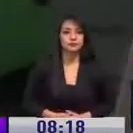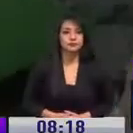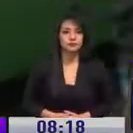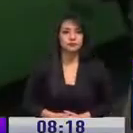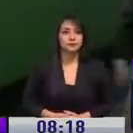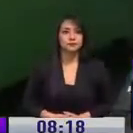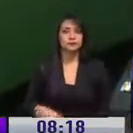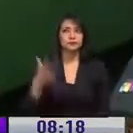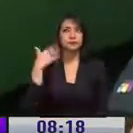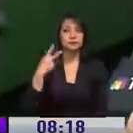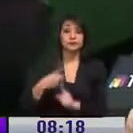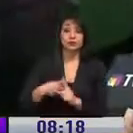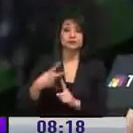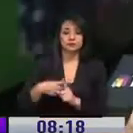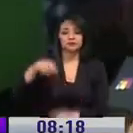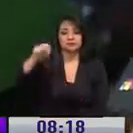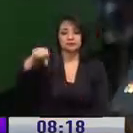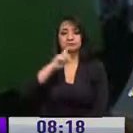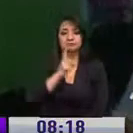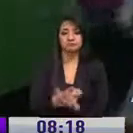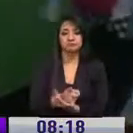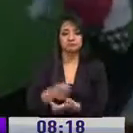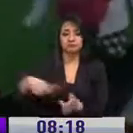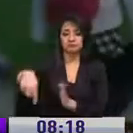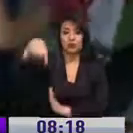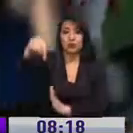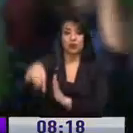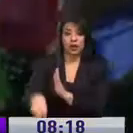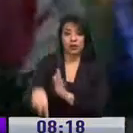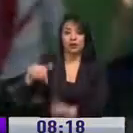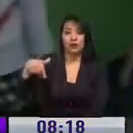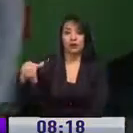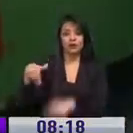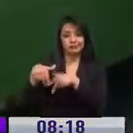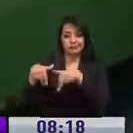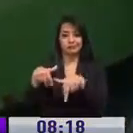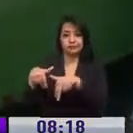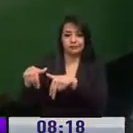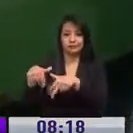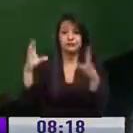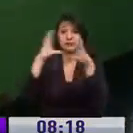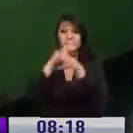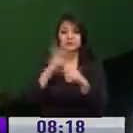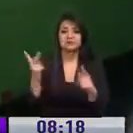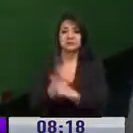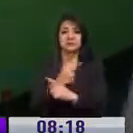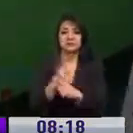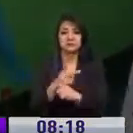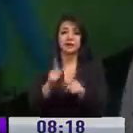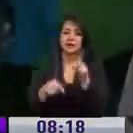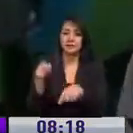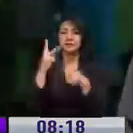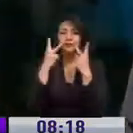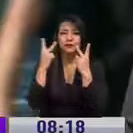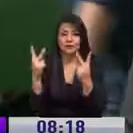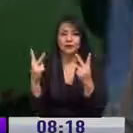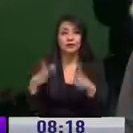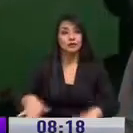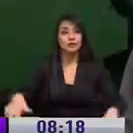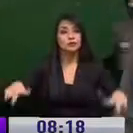hace 2 meses igual, la verdad. O sea, cuando se viene por aquí es de noche, es peligroso, sobre todo porque este